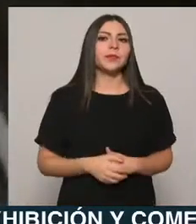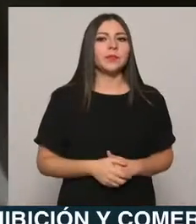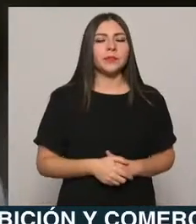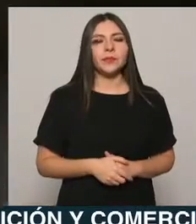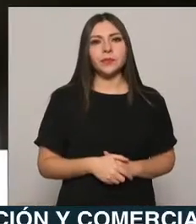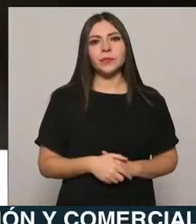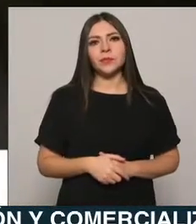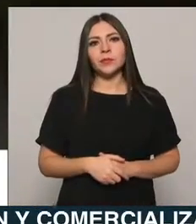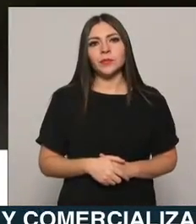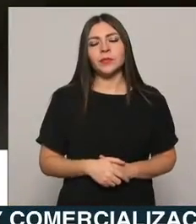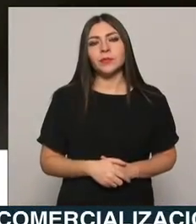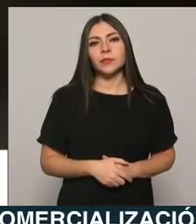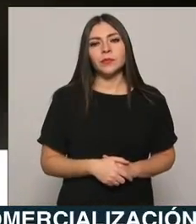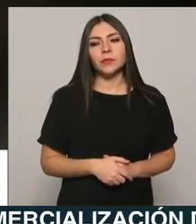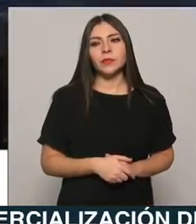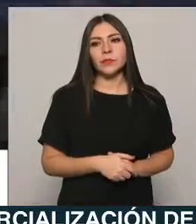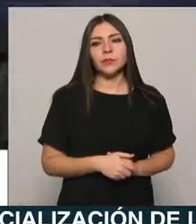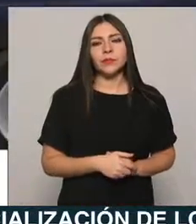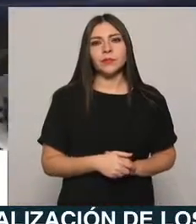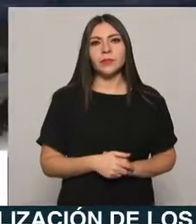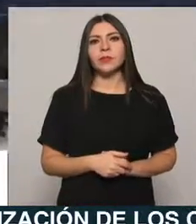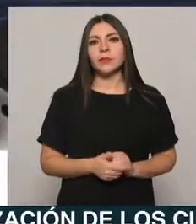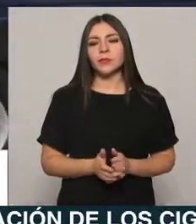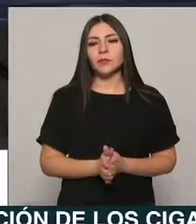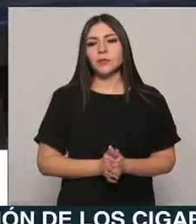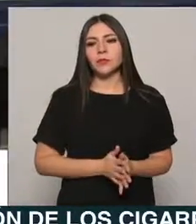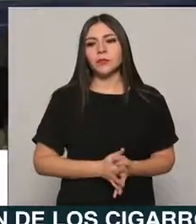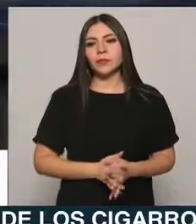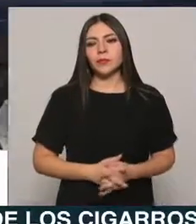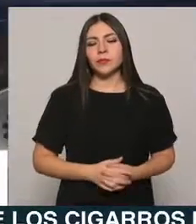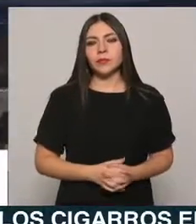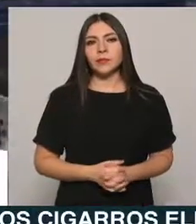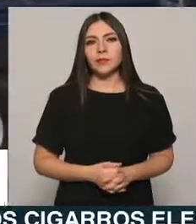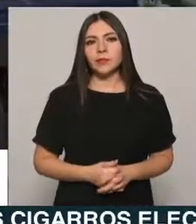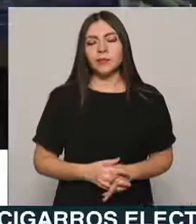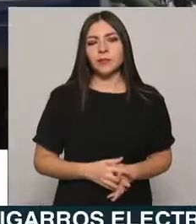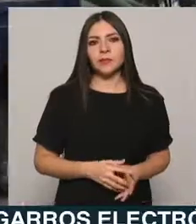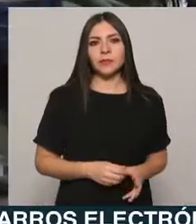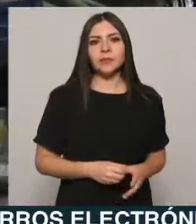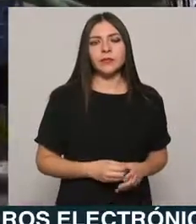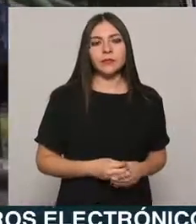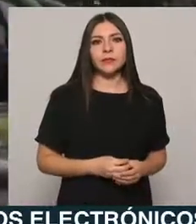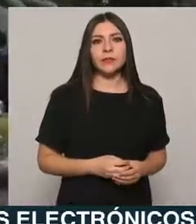Imágenes: Javier Martínez, información y voz: Alberto Álvarez Santana, 21 Noticias.